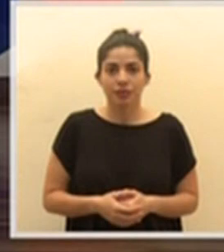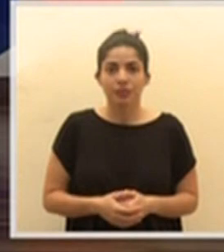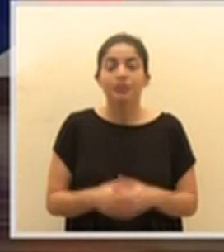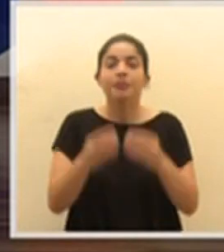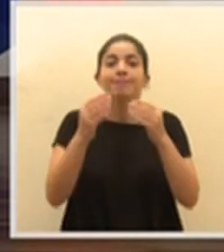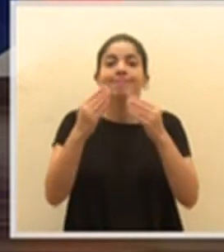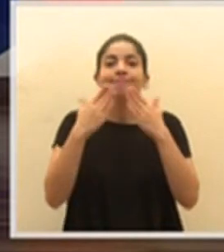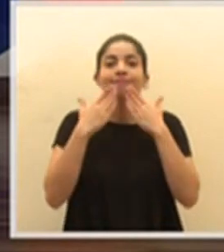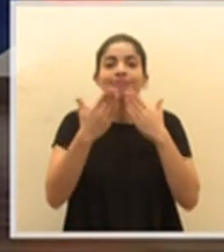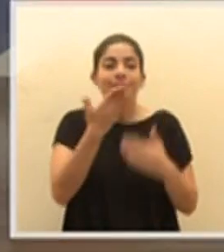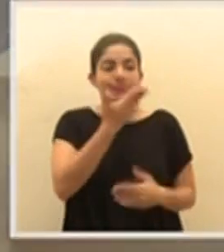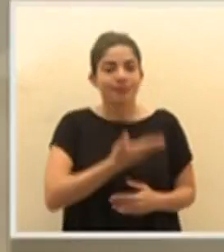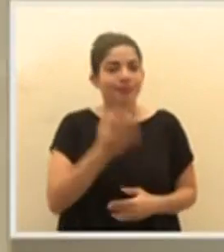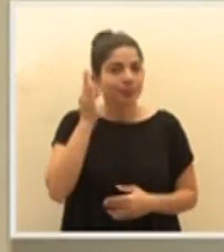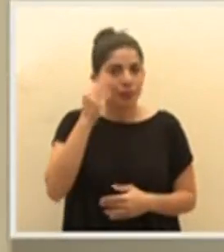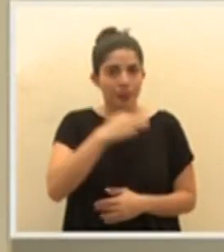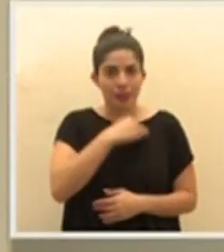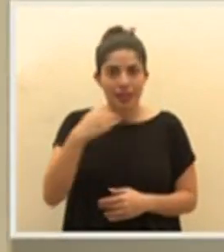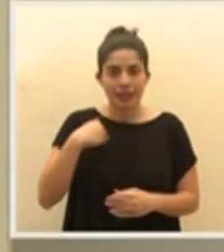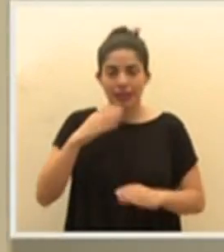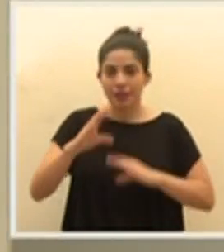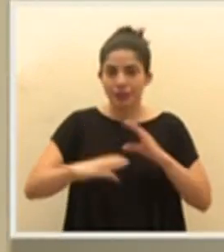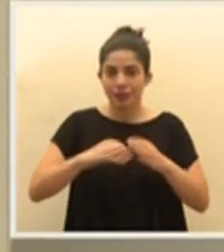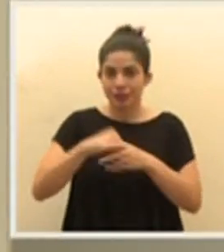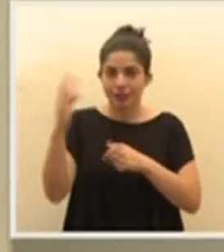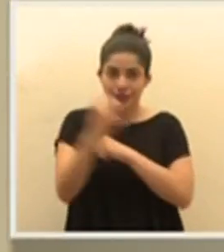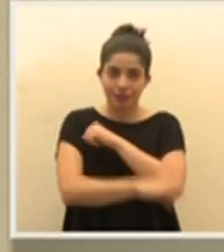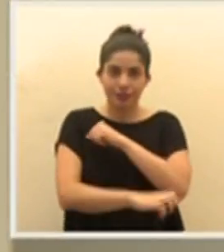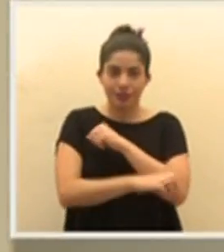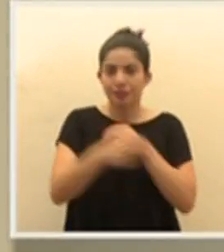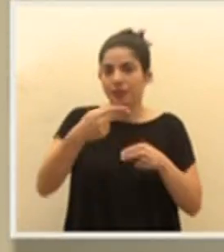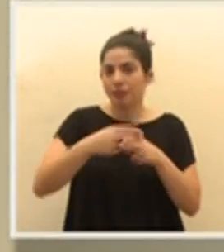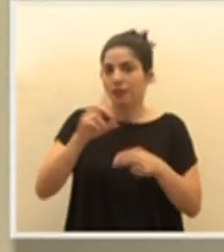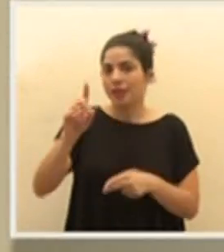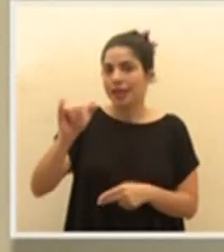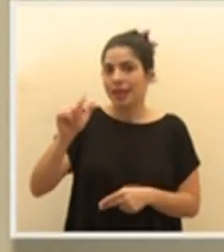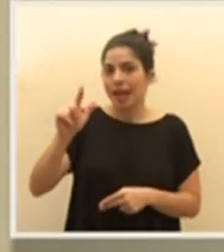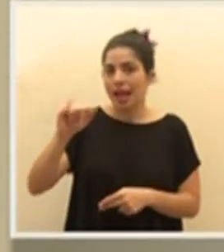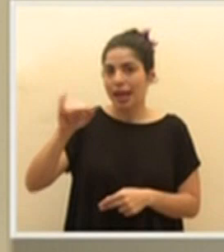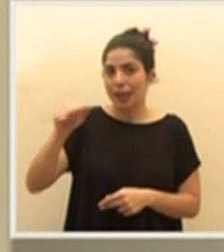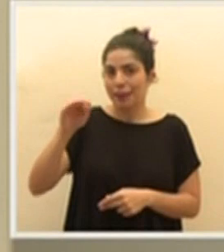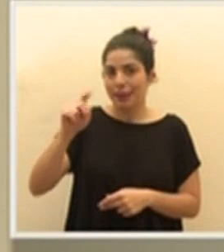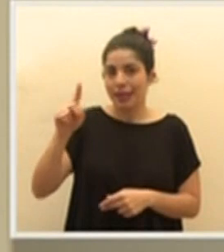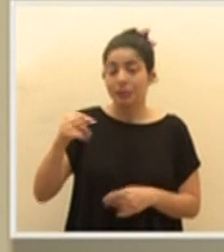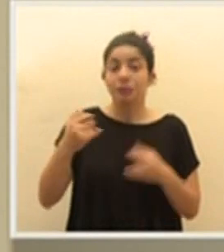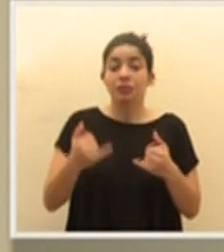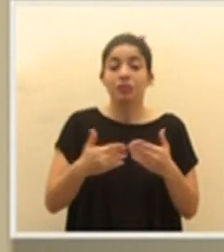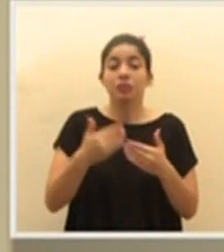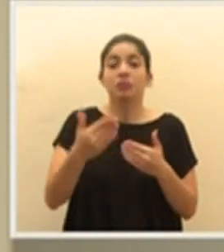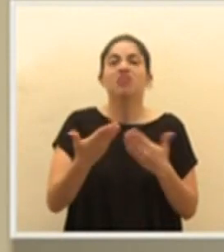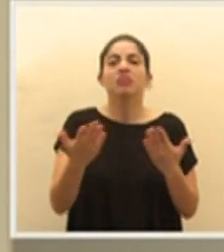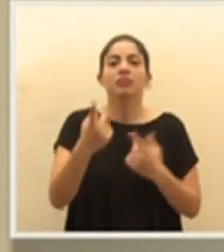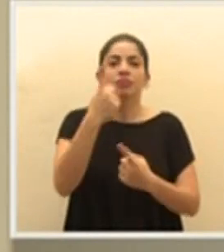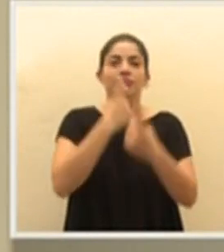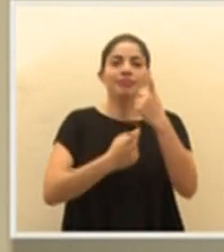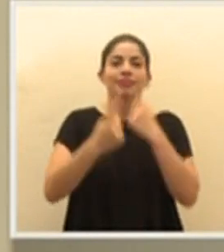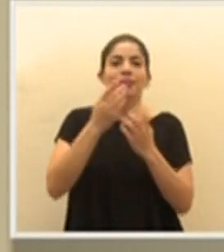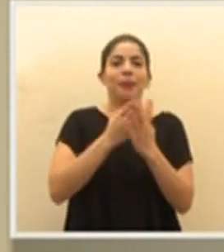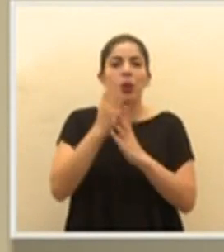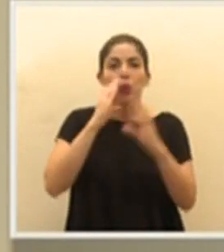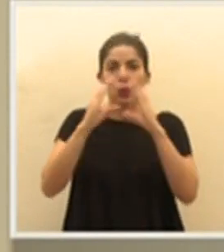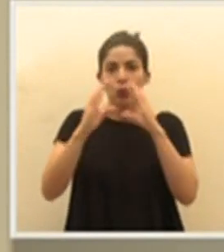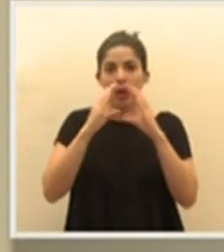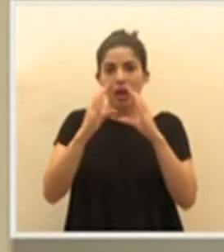Muchísimas gracias a la señora ministra de Comercio Exterior, la señora Dialá Jiménez. Procedemos con las consultas con los medios de